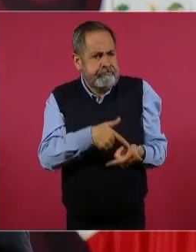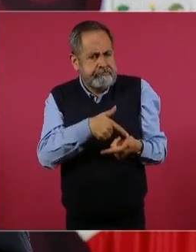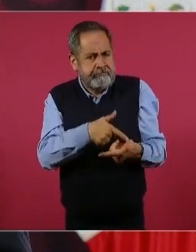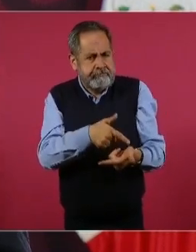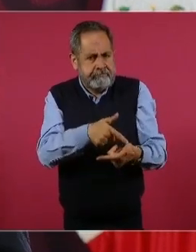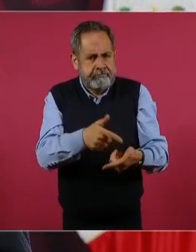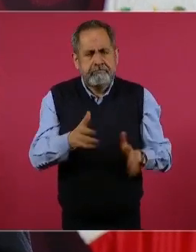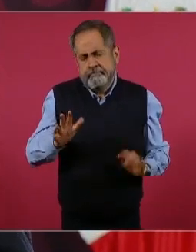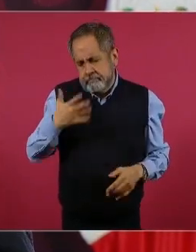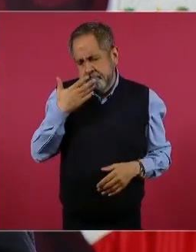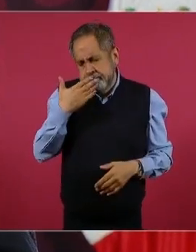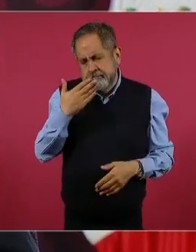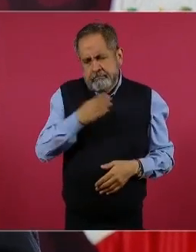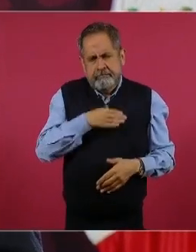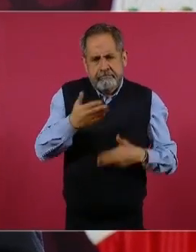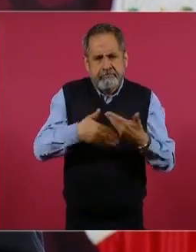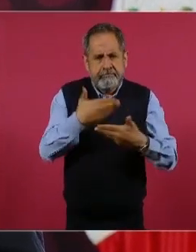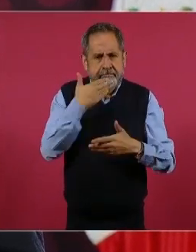eso es muy bueno.